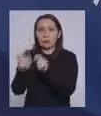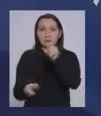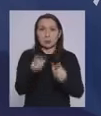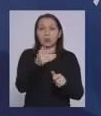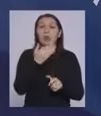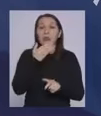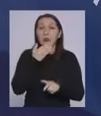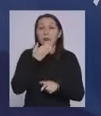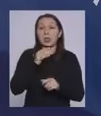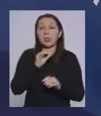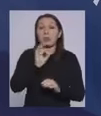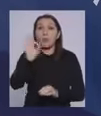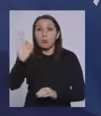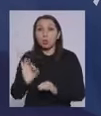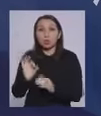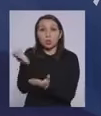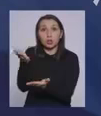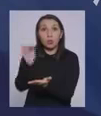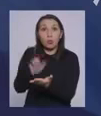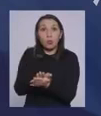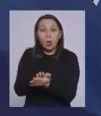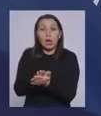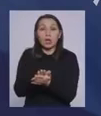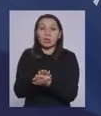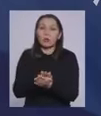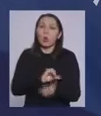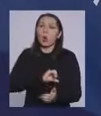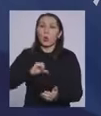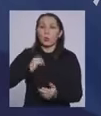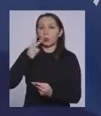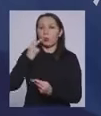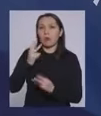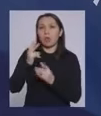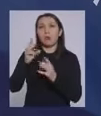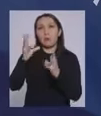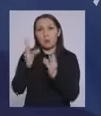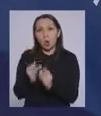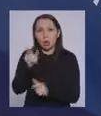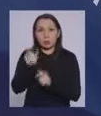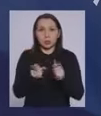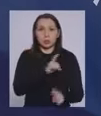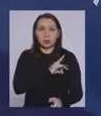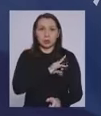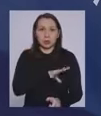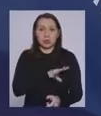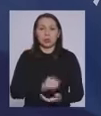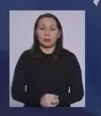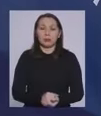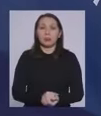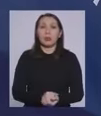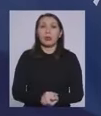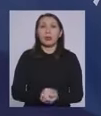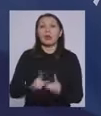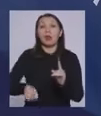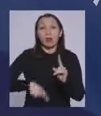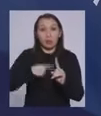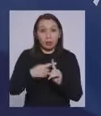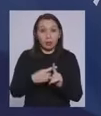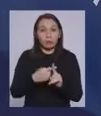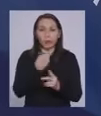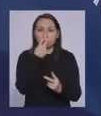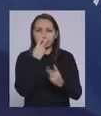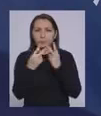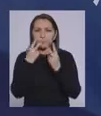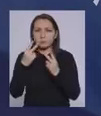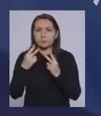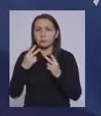manteniendo esa tasa de letalidad que enorgullece al país. Además de eso, se observa